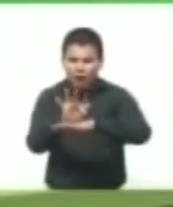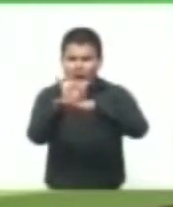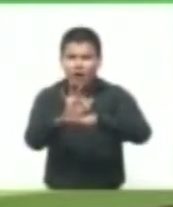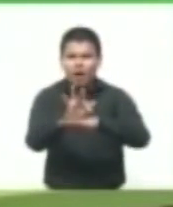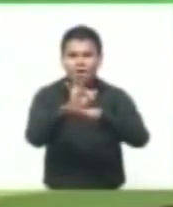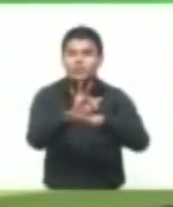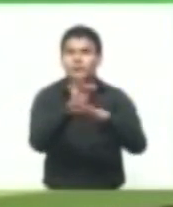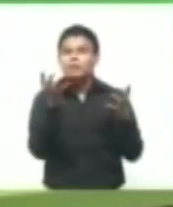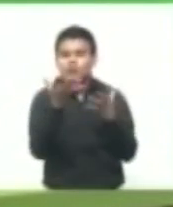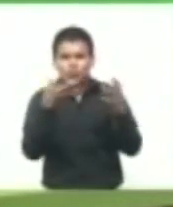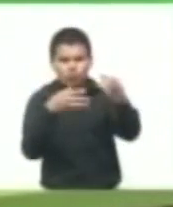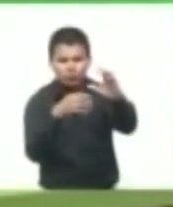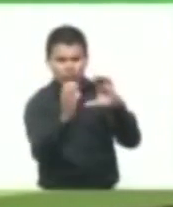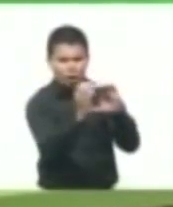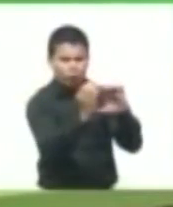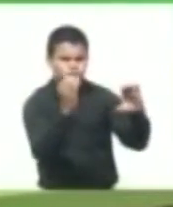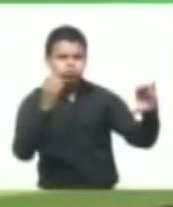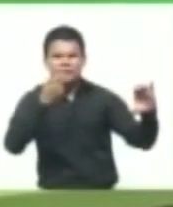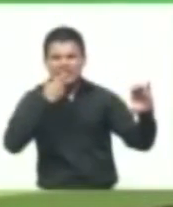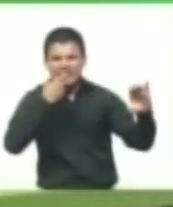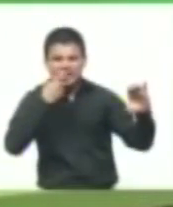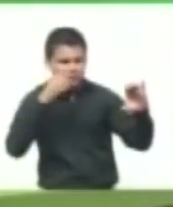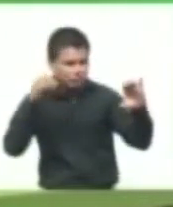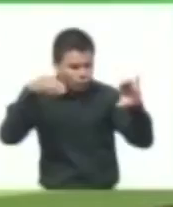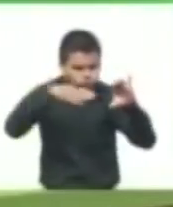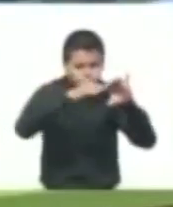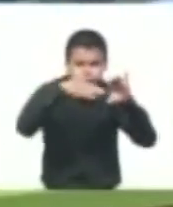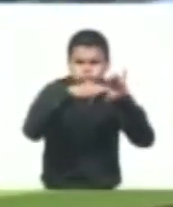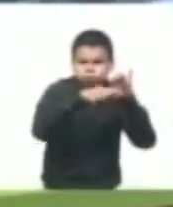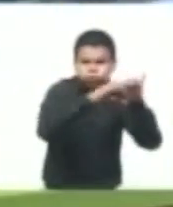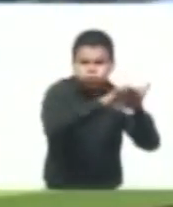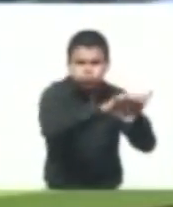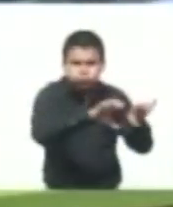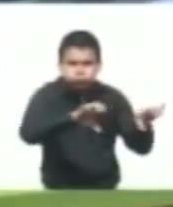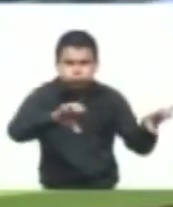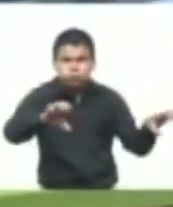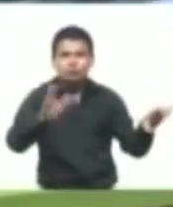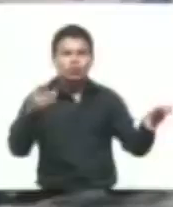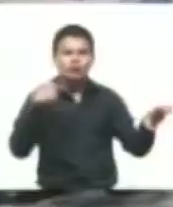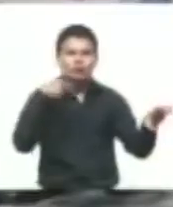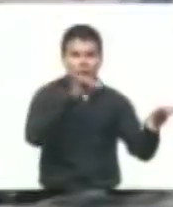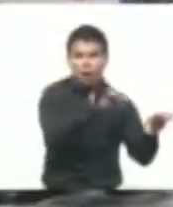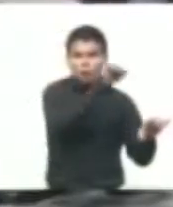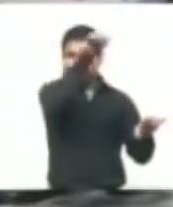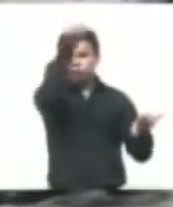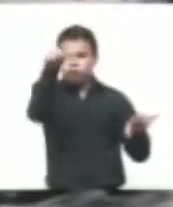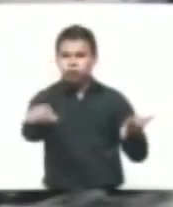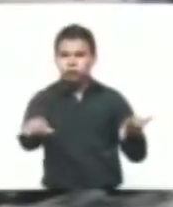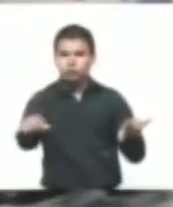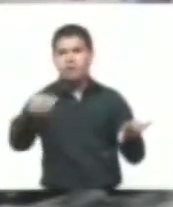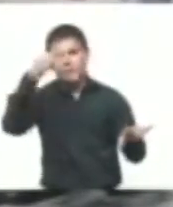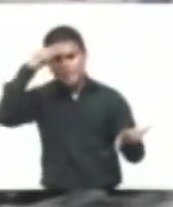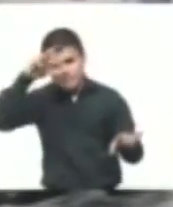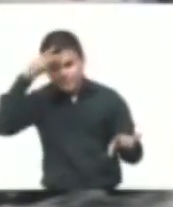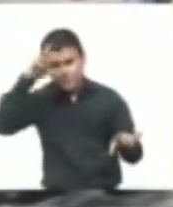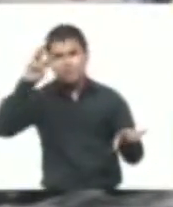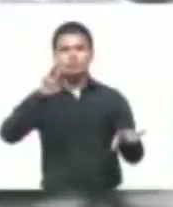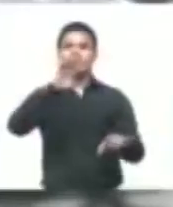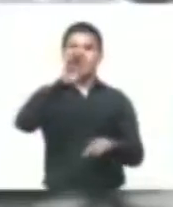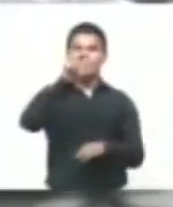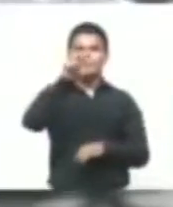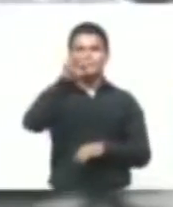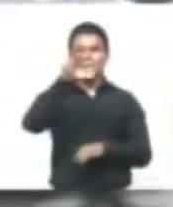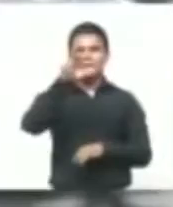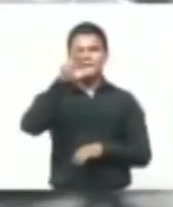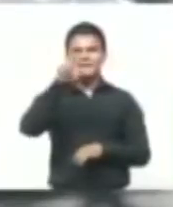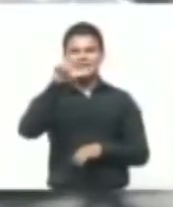y tubos PVC y tenía como destino los puertos de Veracruz, México y Bélgica. Los 1.223 kilos de